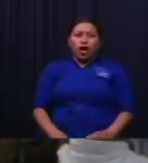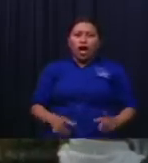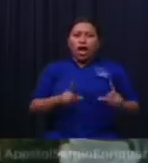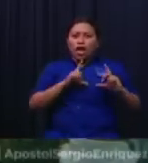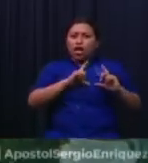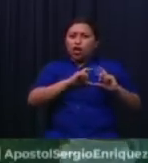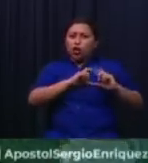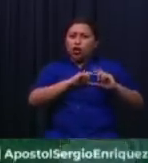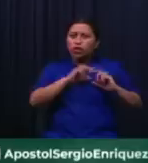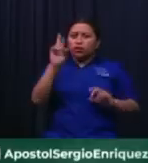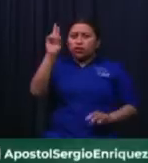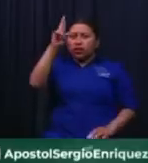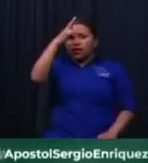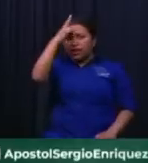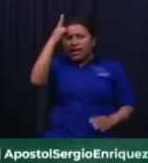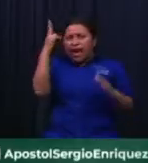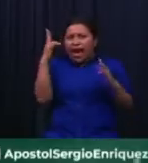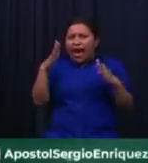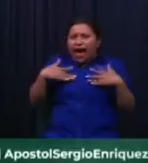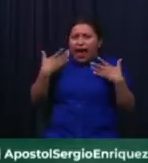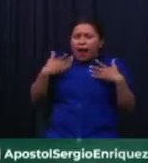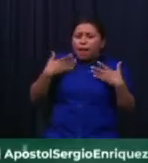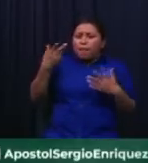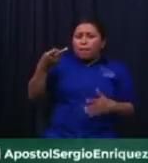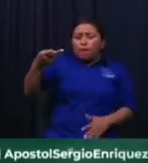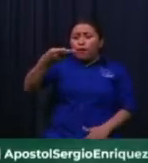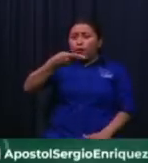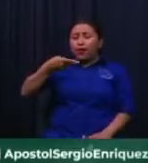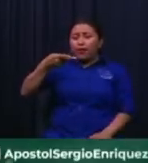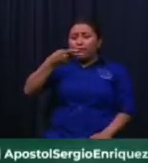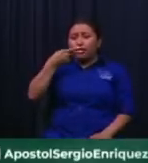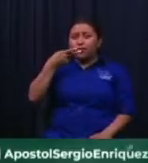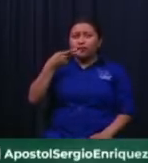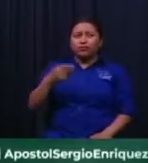estaba alegre por el vino, él ordenó